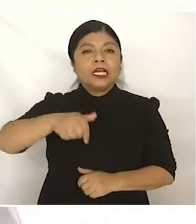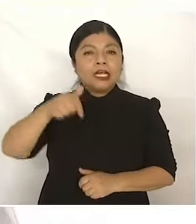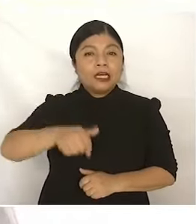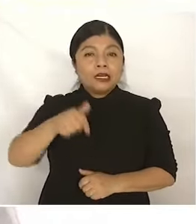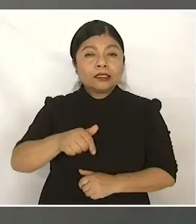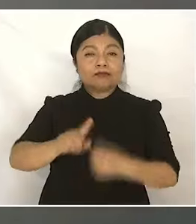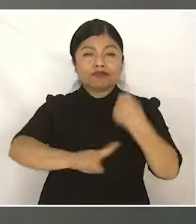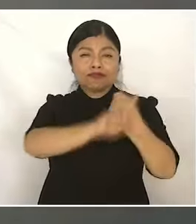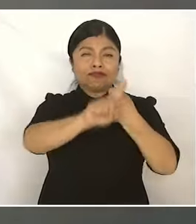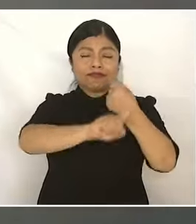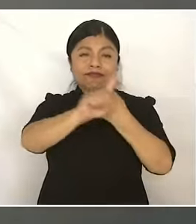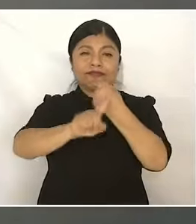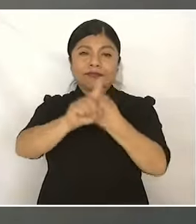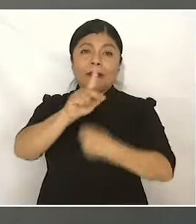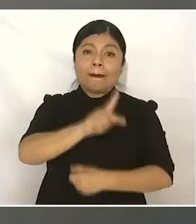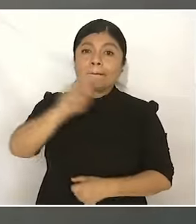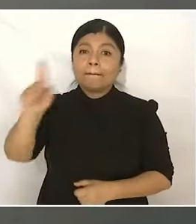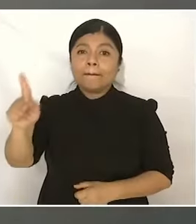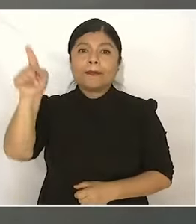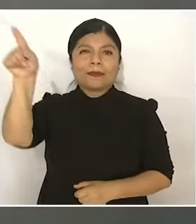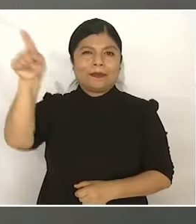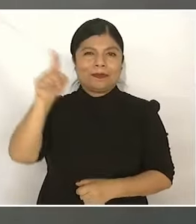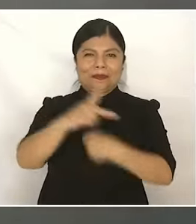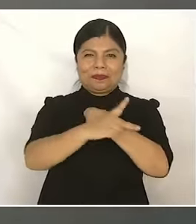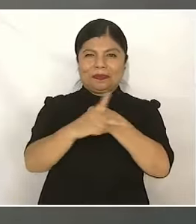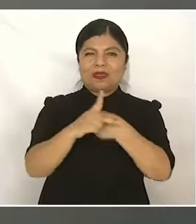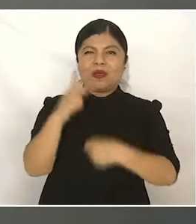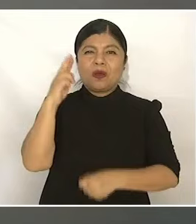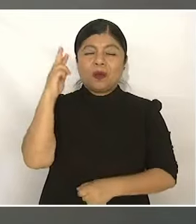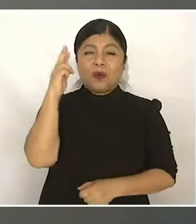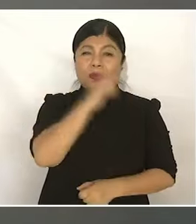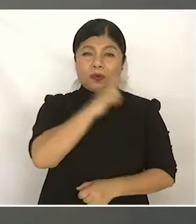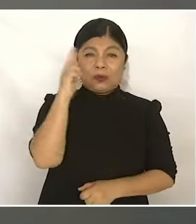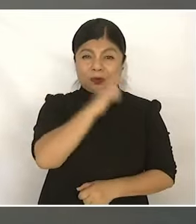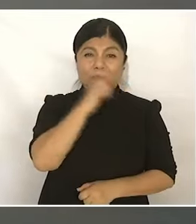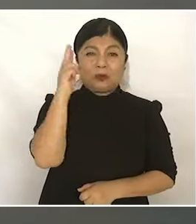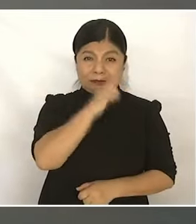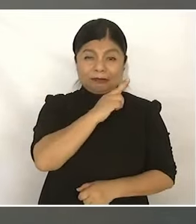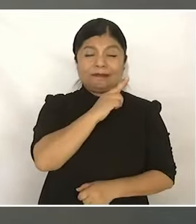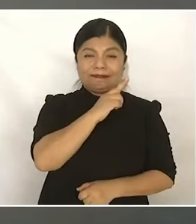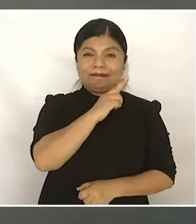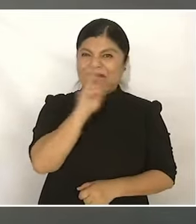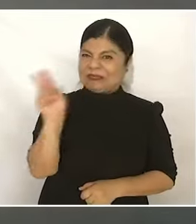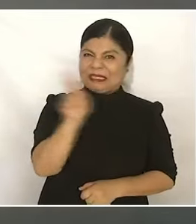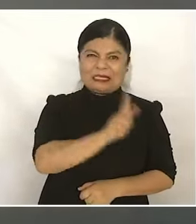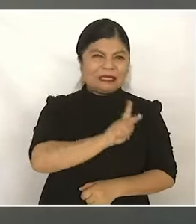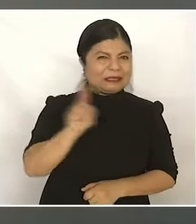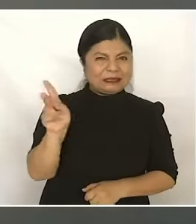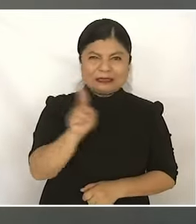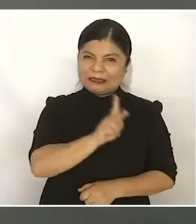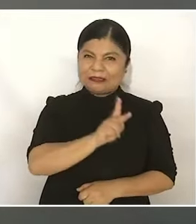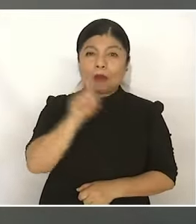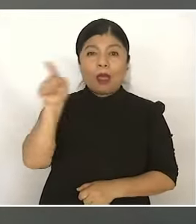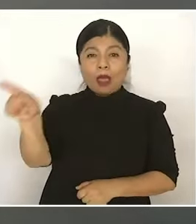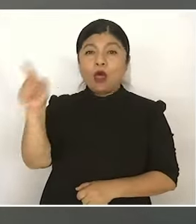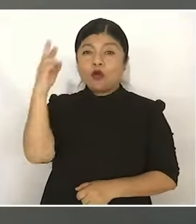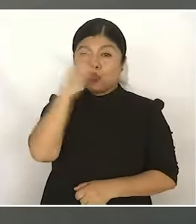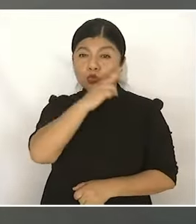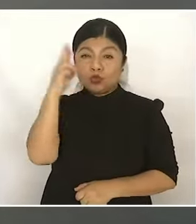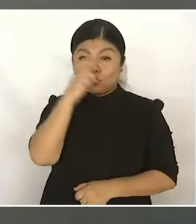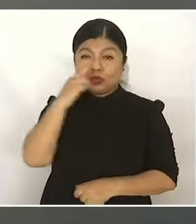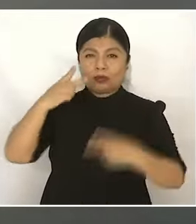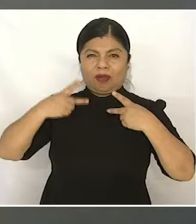a los opositores los mandaban a Siberia, que era un lugar